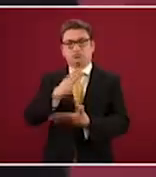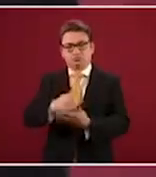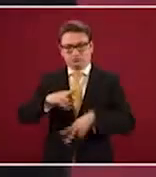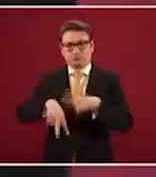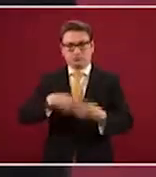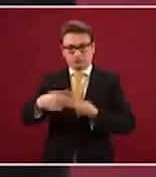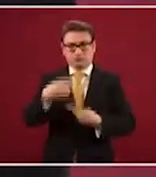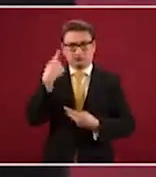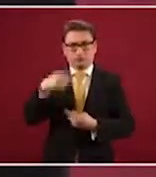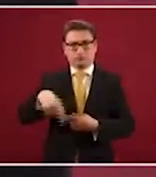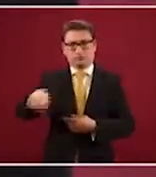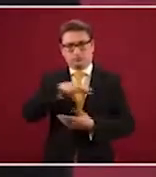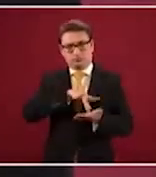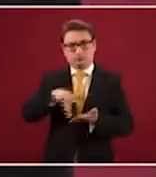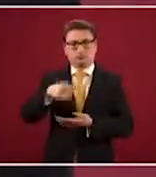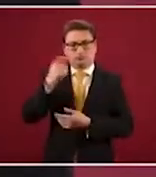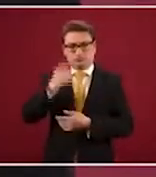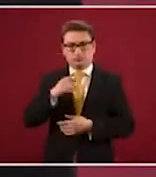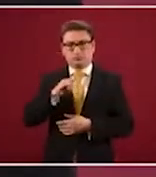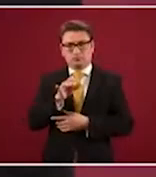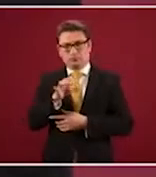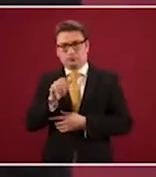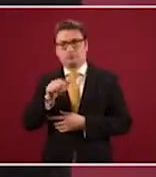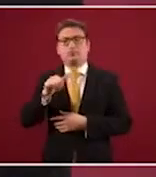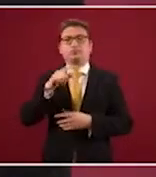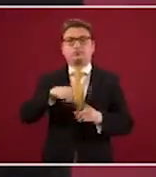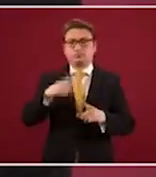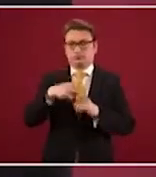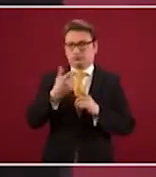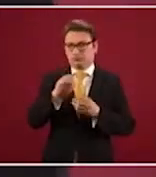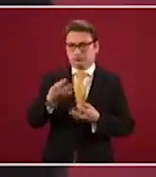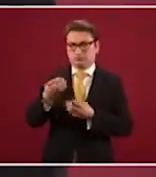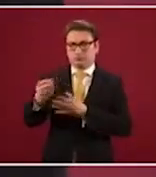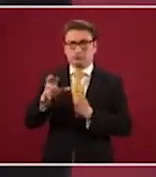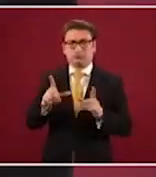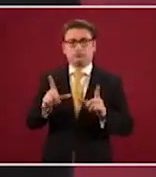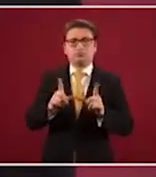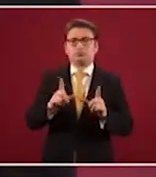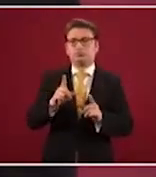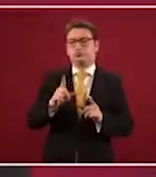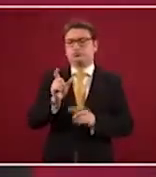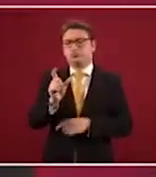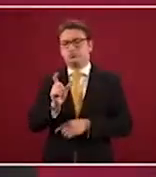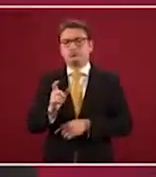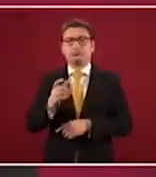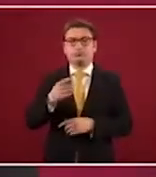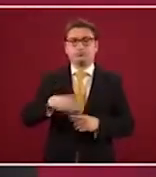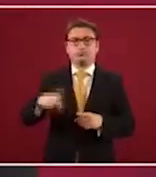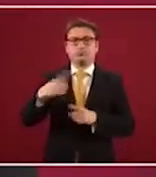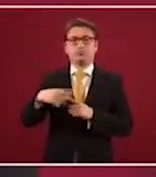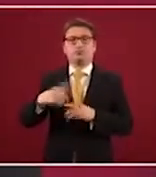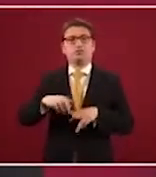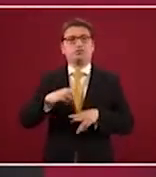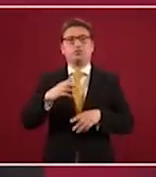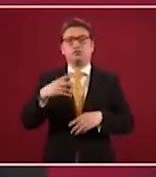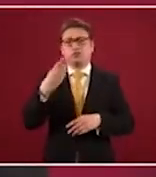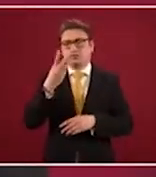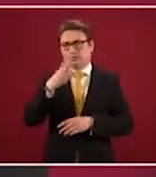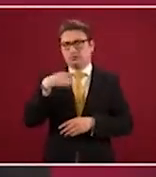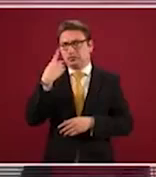sus apoyos, recibir sus beneficios sin tener que trasladarse